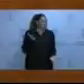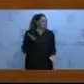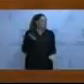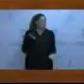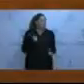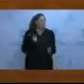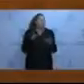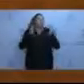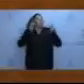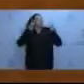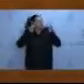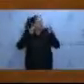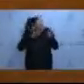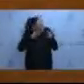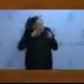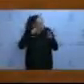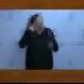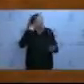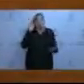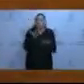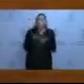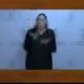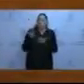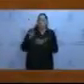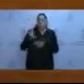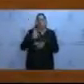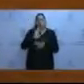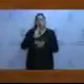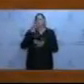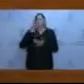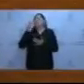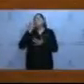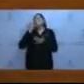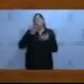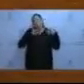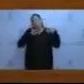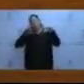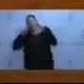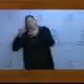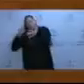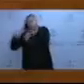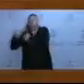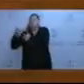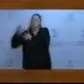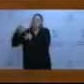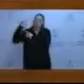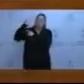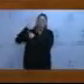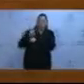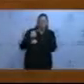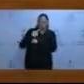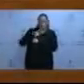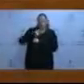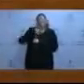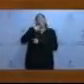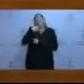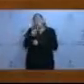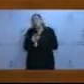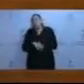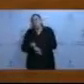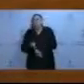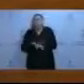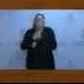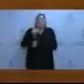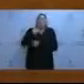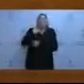la materia que he propuesto, y si no me lo van diciendo ustedes, me van indicando lo que puedo decir y lo que no, lo que se puede hablar y lo que no.